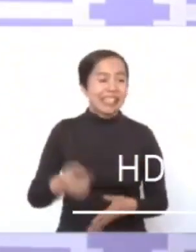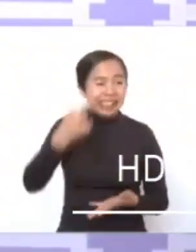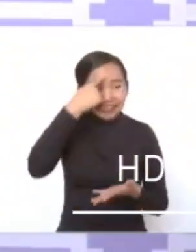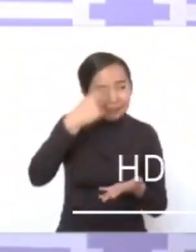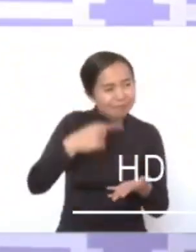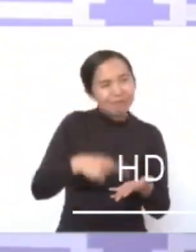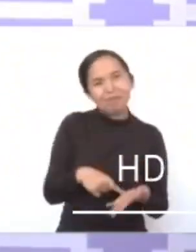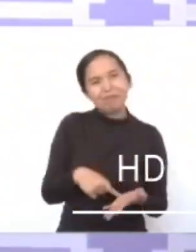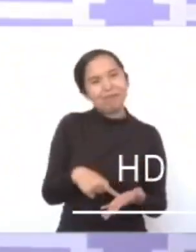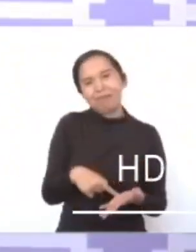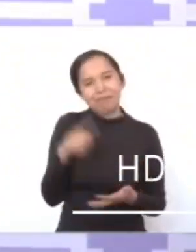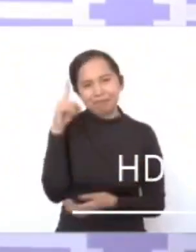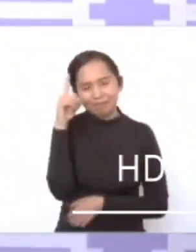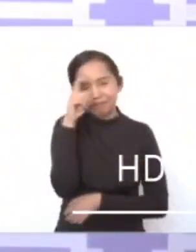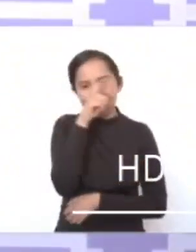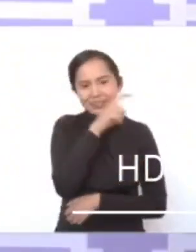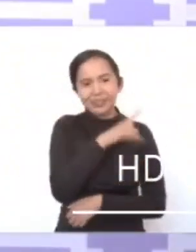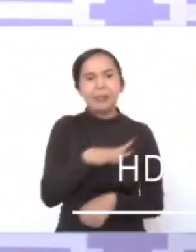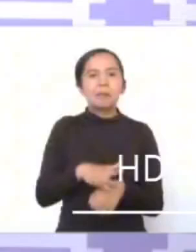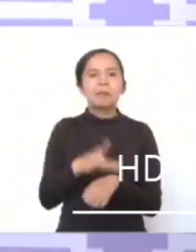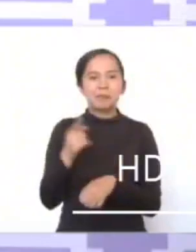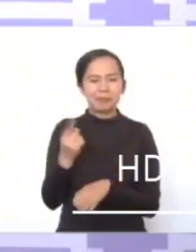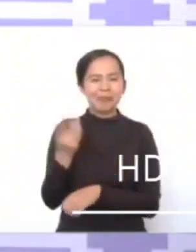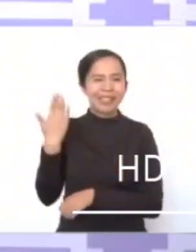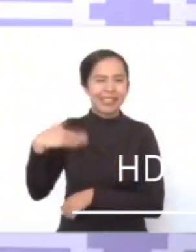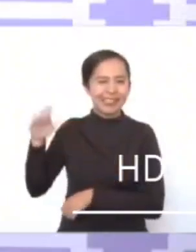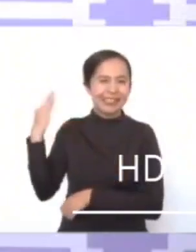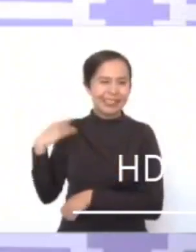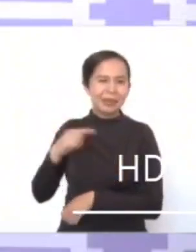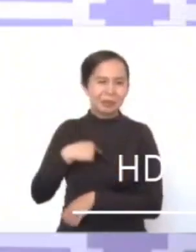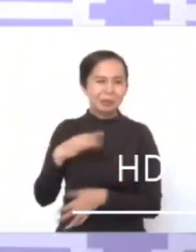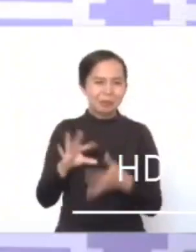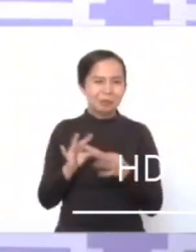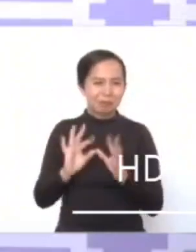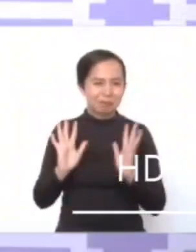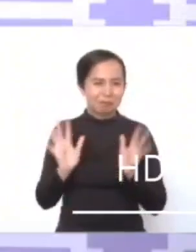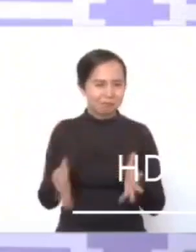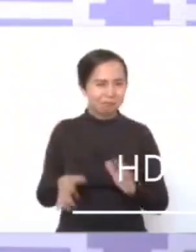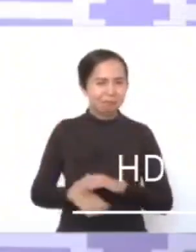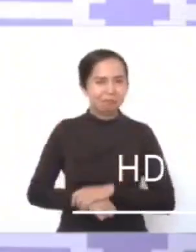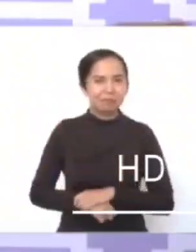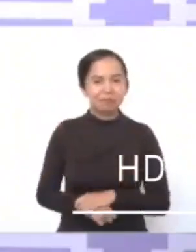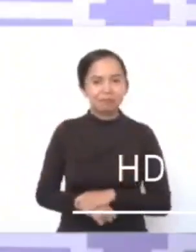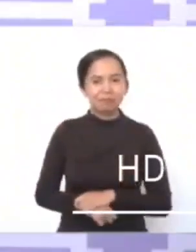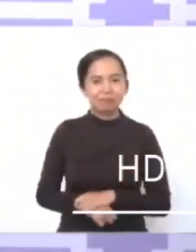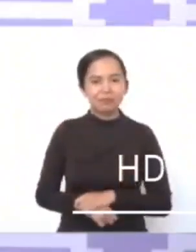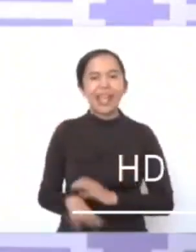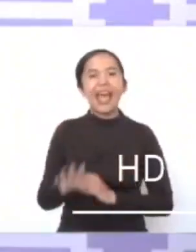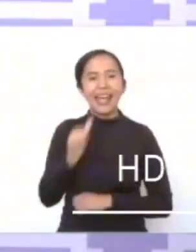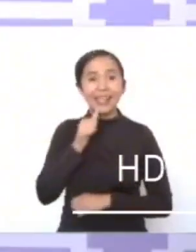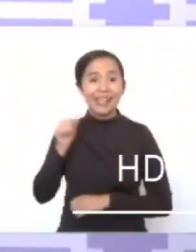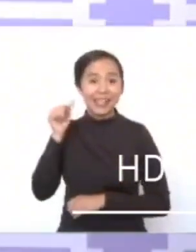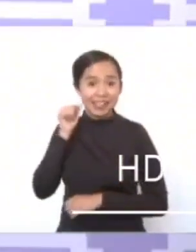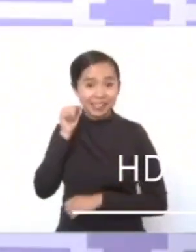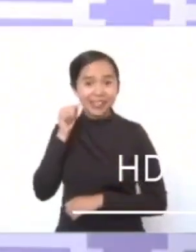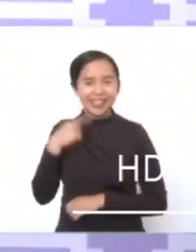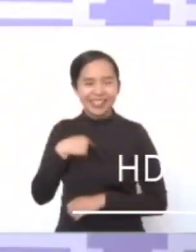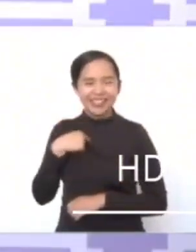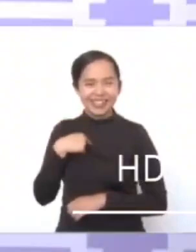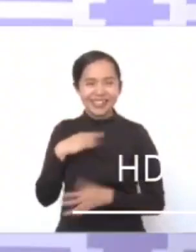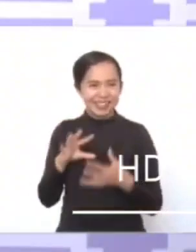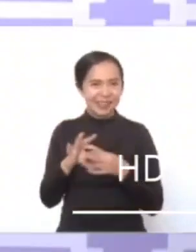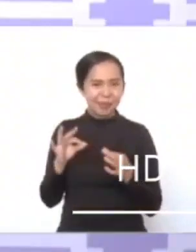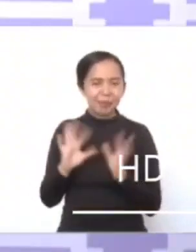ya el otro día ya les comentaba que ayer les comentaba en mi informe de los 100